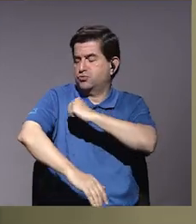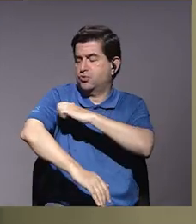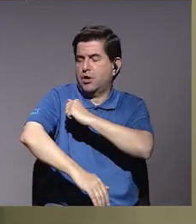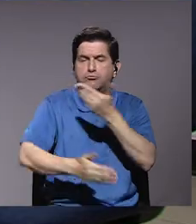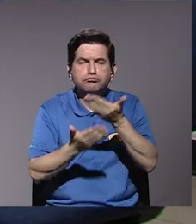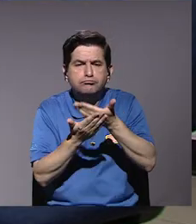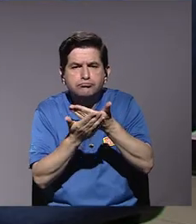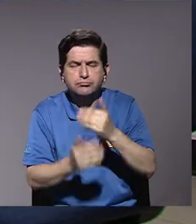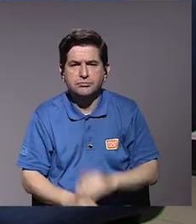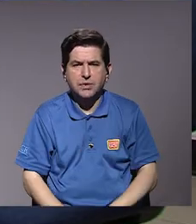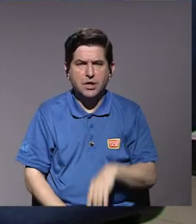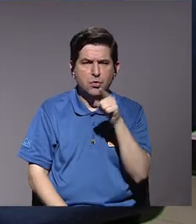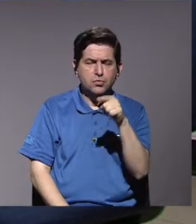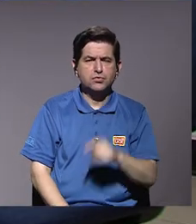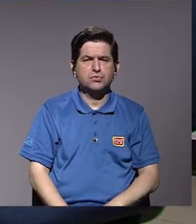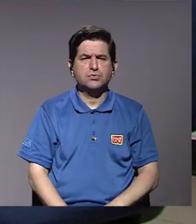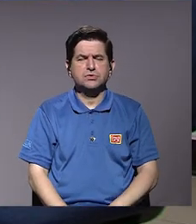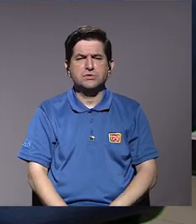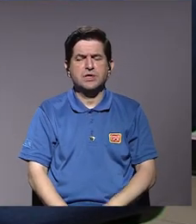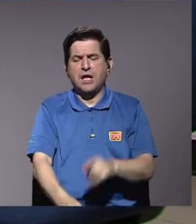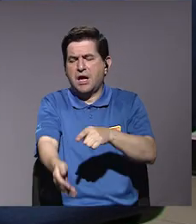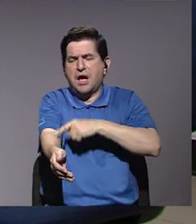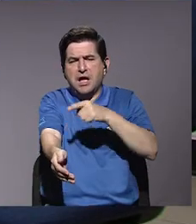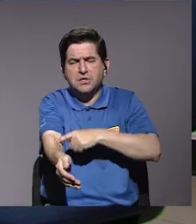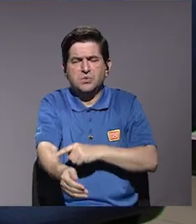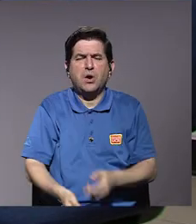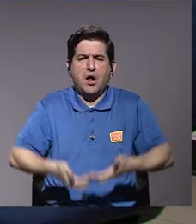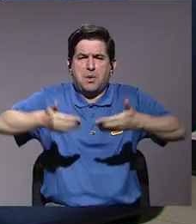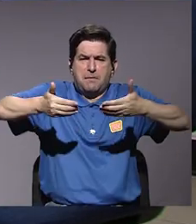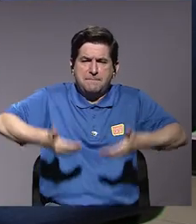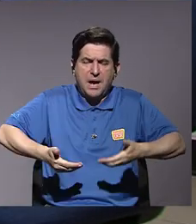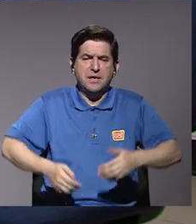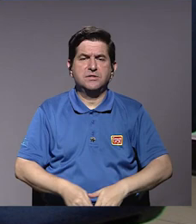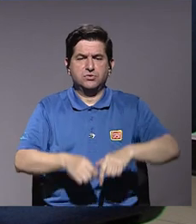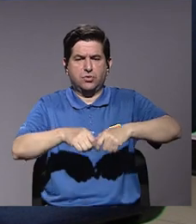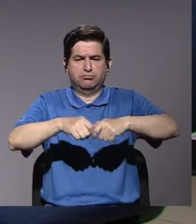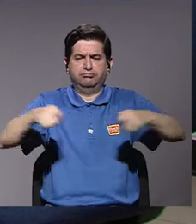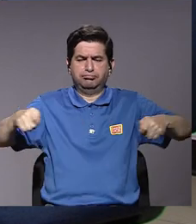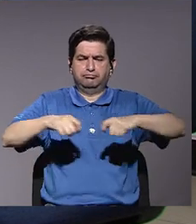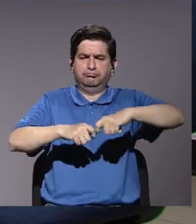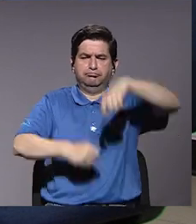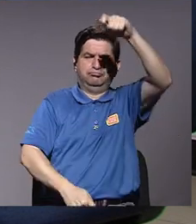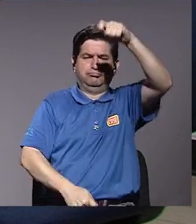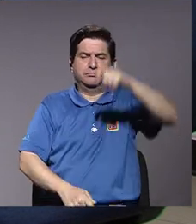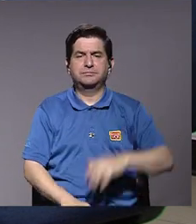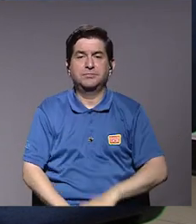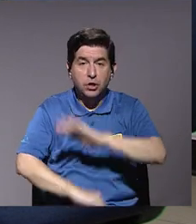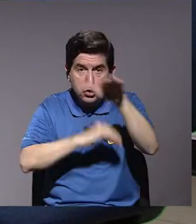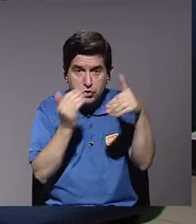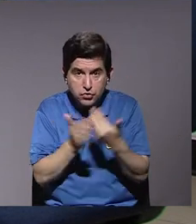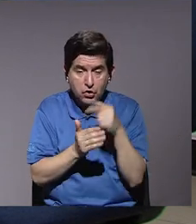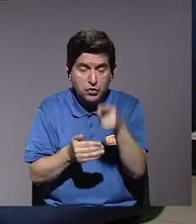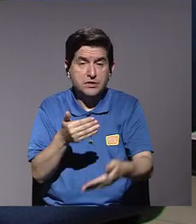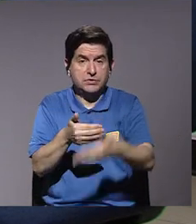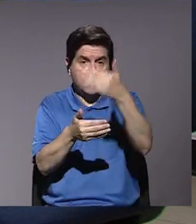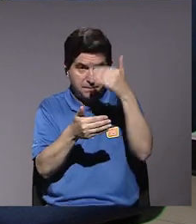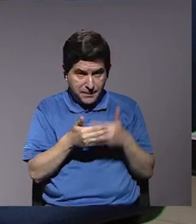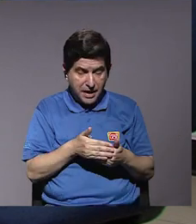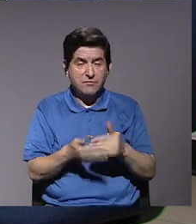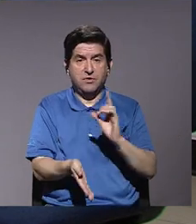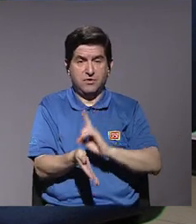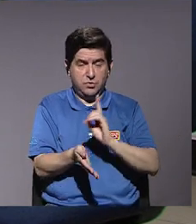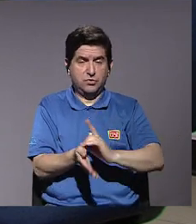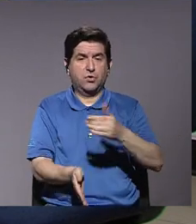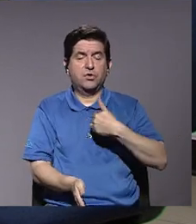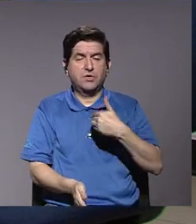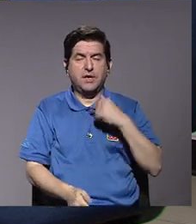presión arterial, para que vean cómo están sus niveles de azúcar, el peso, la talla y todo esto que es anterior para que el